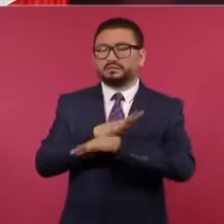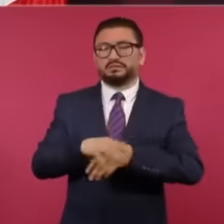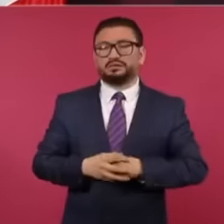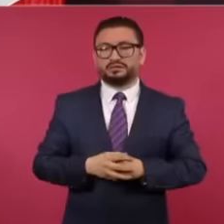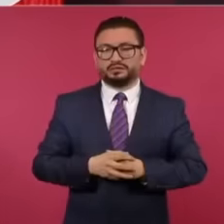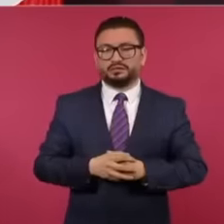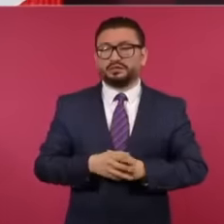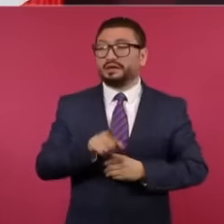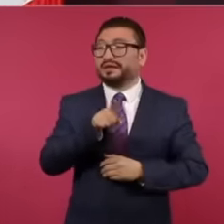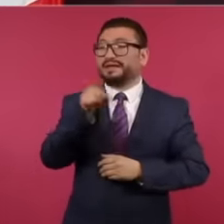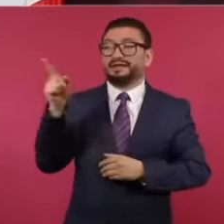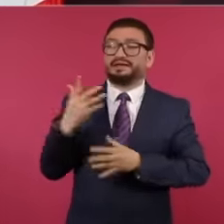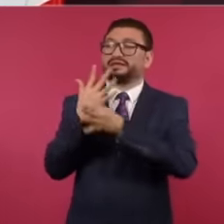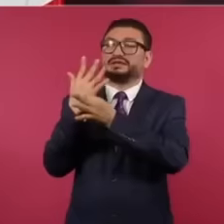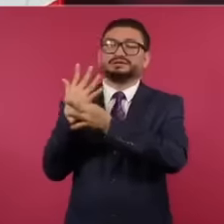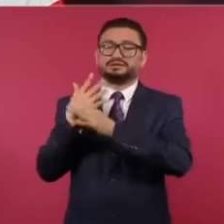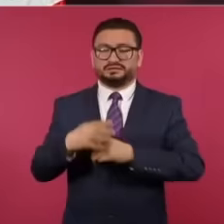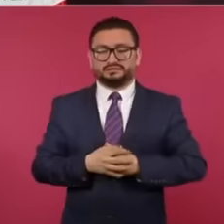nos decían,